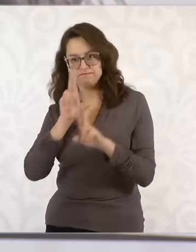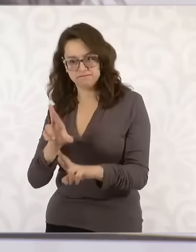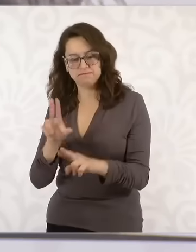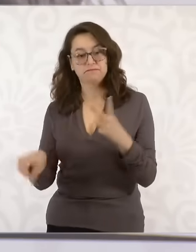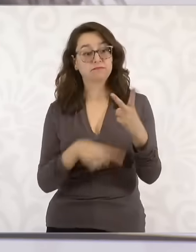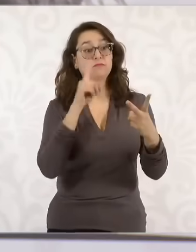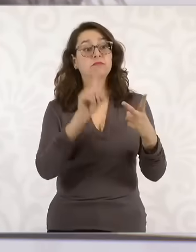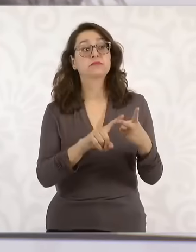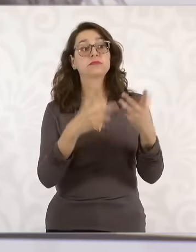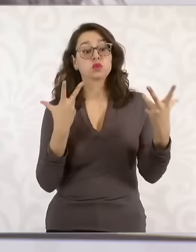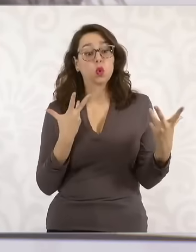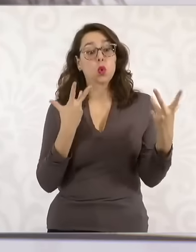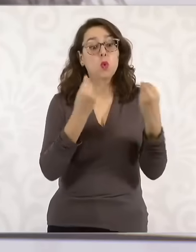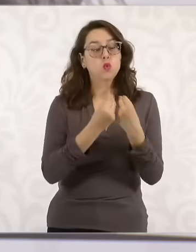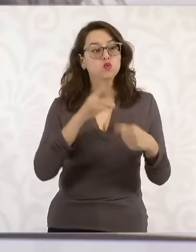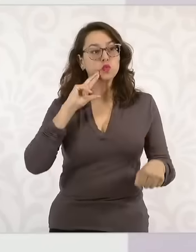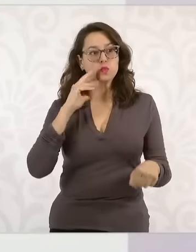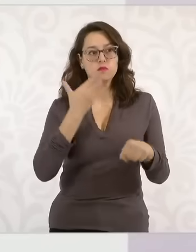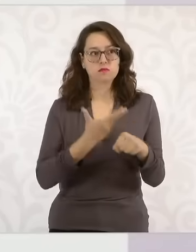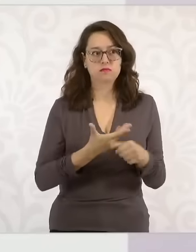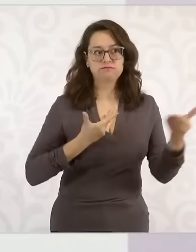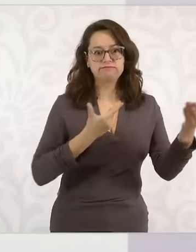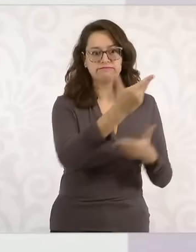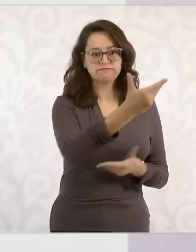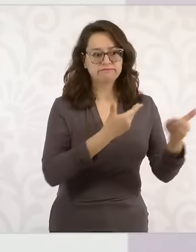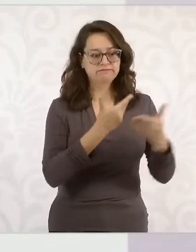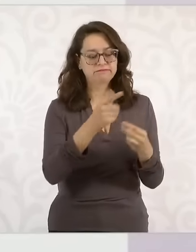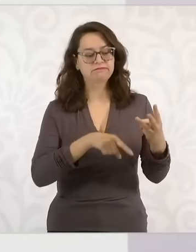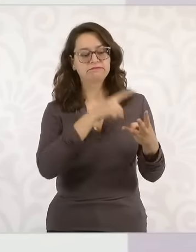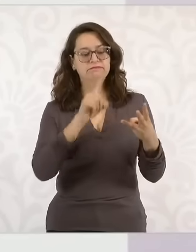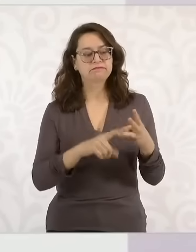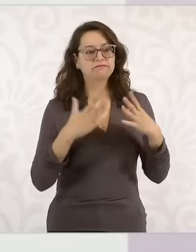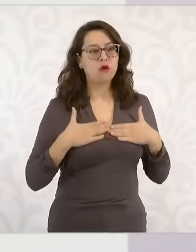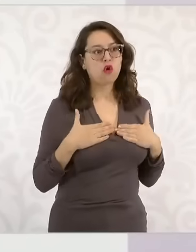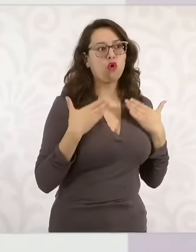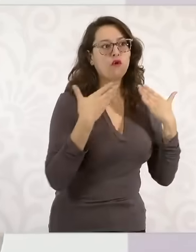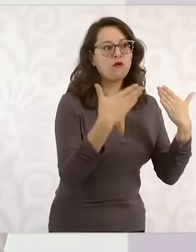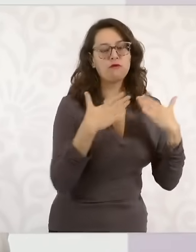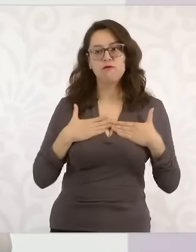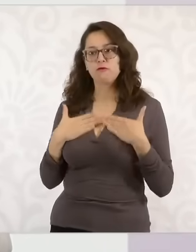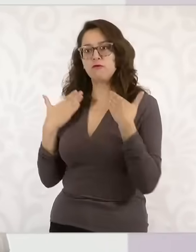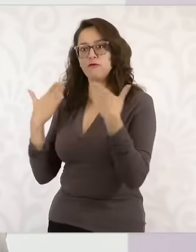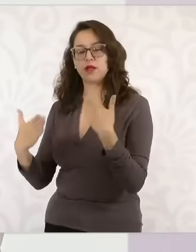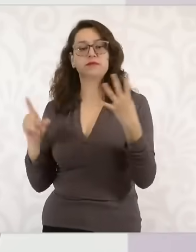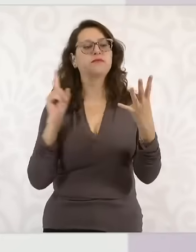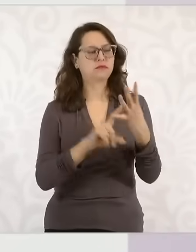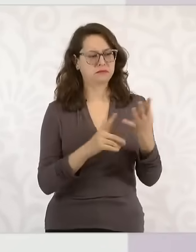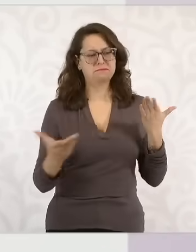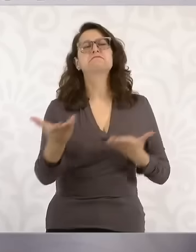responsabilidad compartida y diferenciada, respeto y confianza mutua y cooperación sin